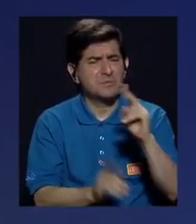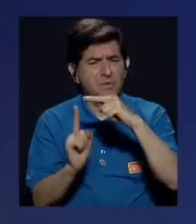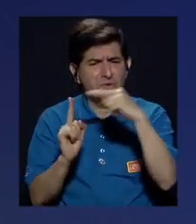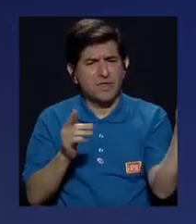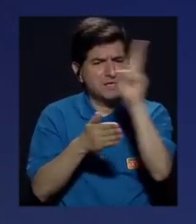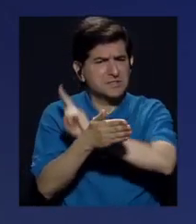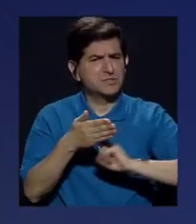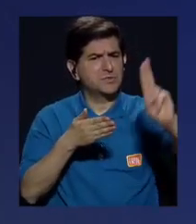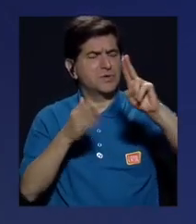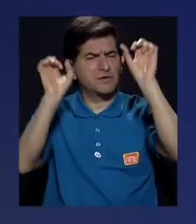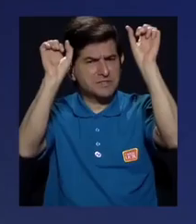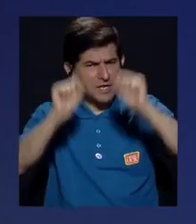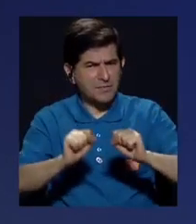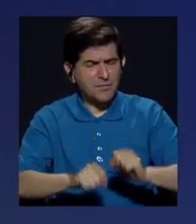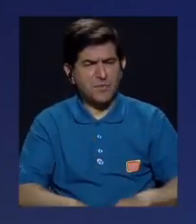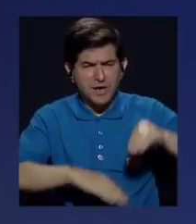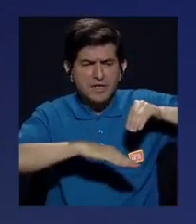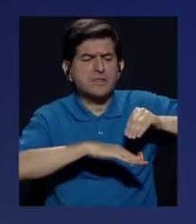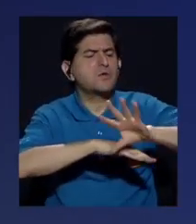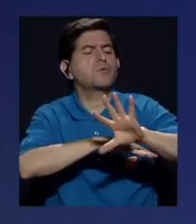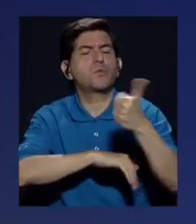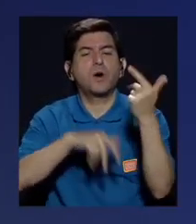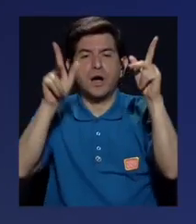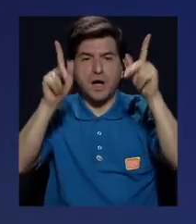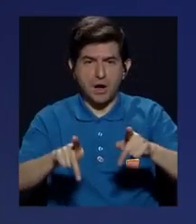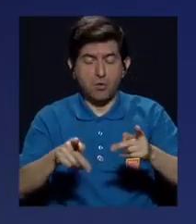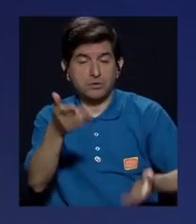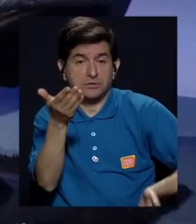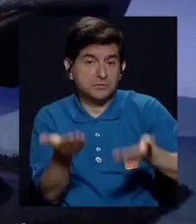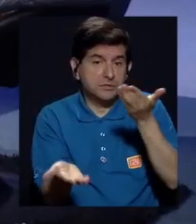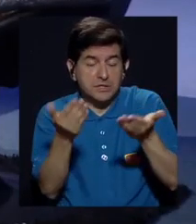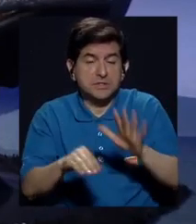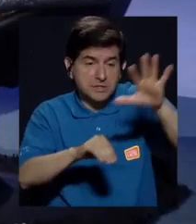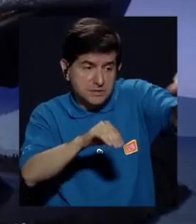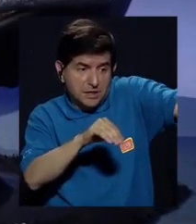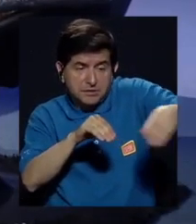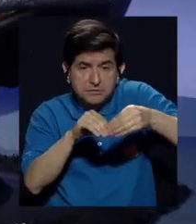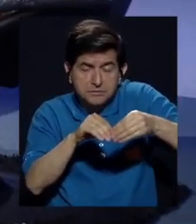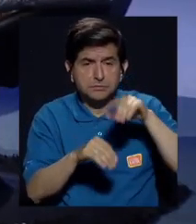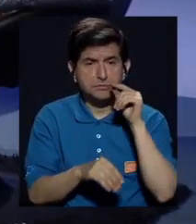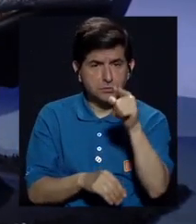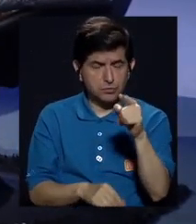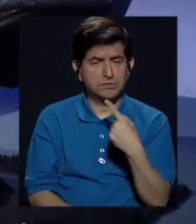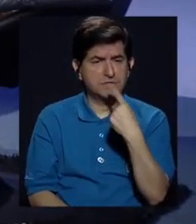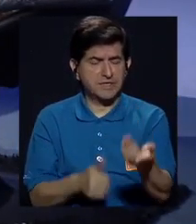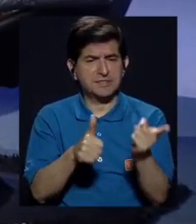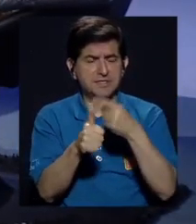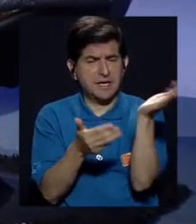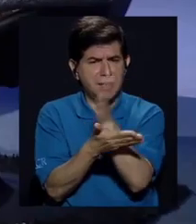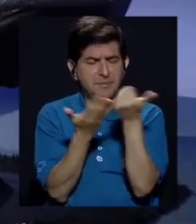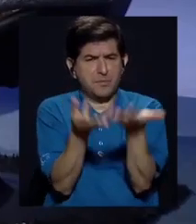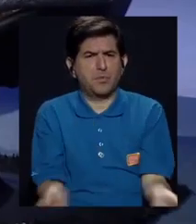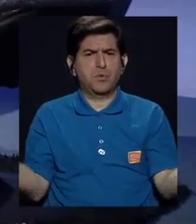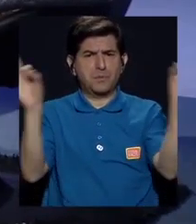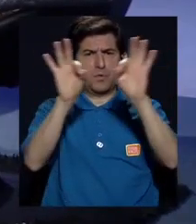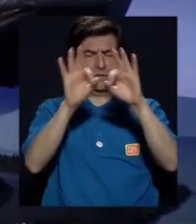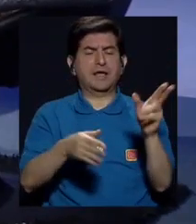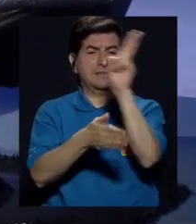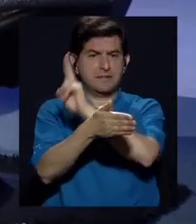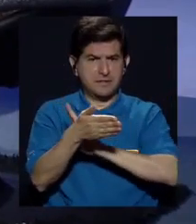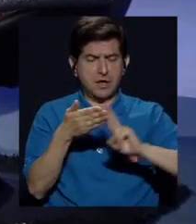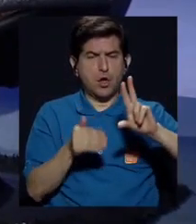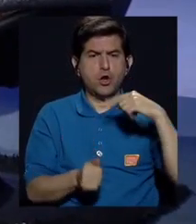universitario pueden impregnar a otras personas a que se sumen? Usted destacaba en el primer bloque algo importantísimo, y es que la